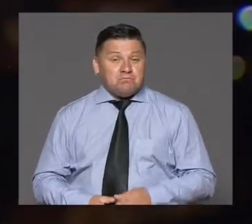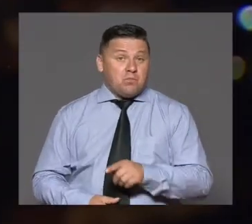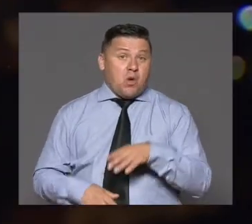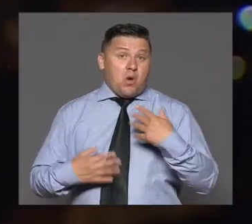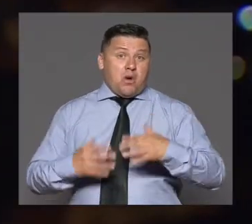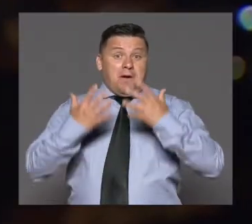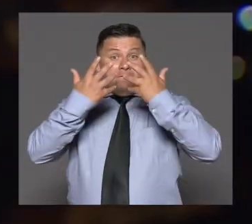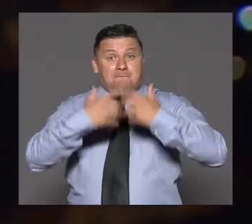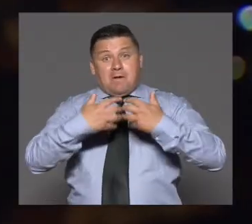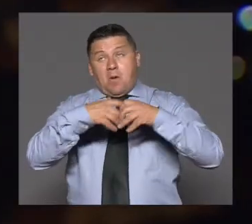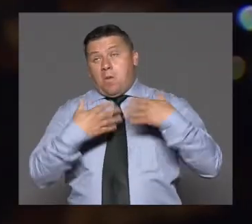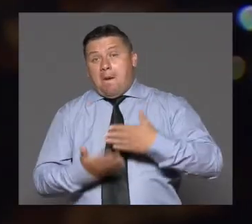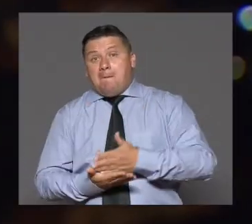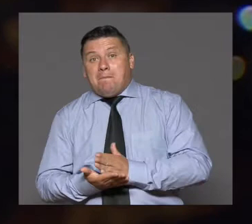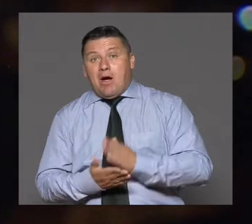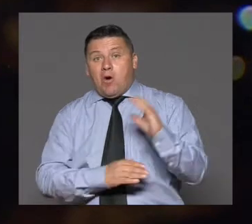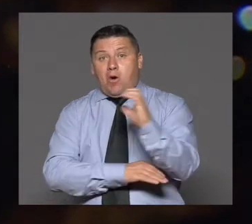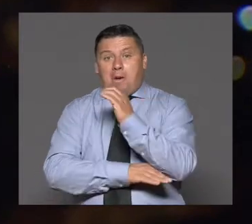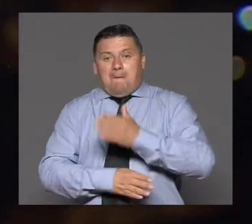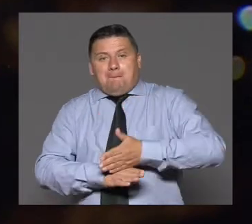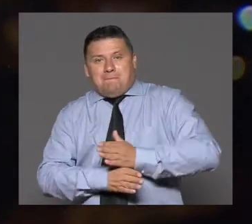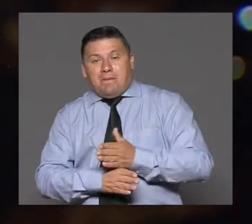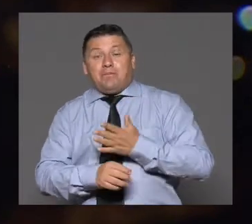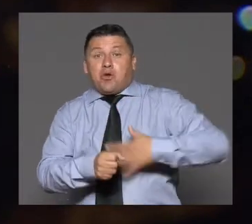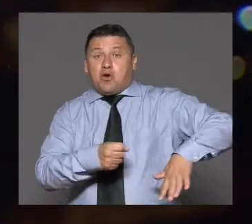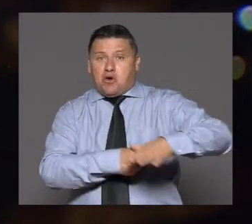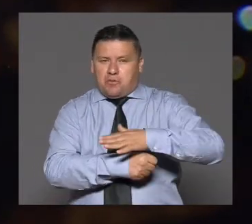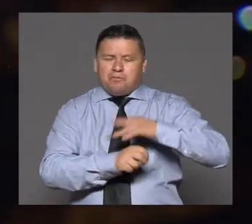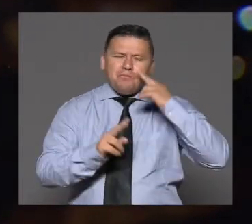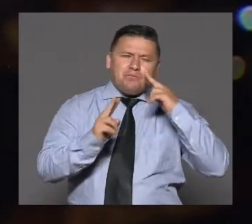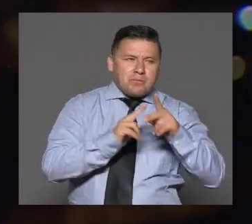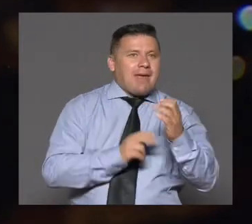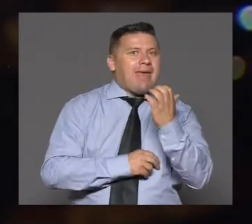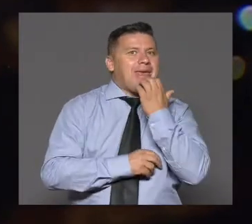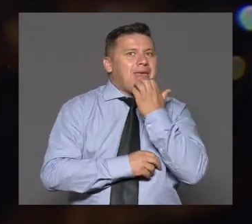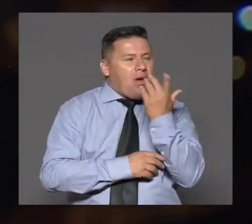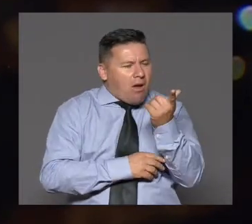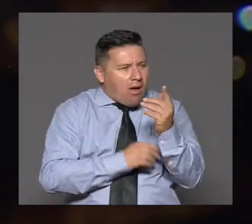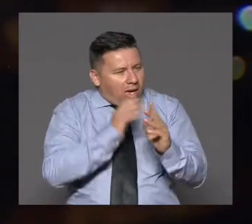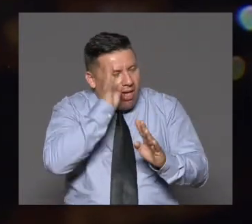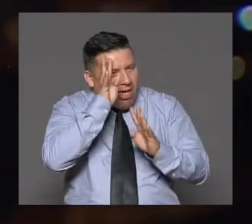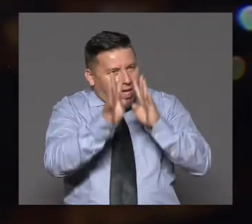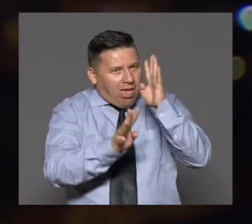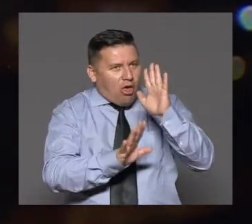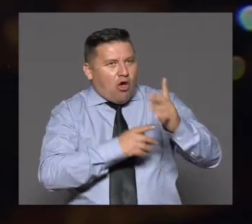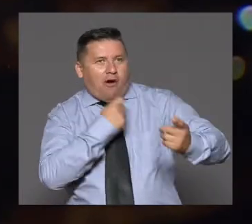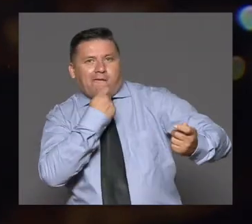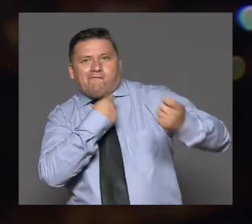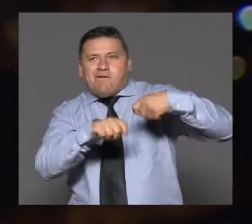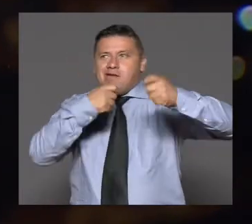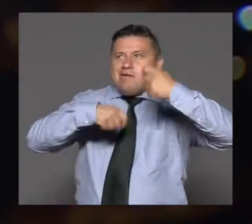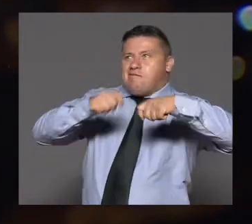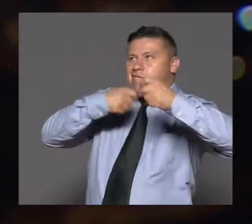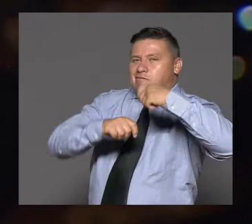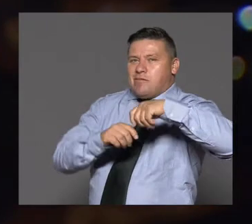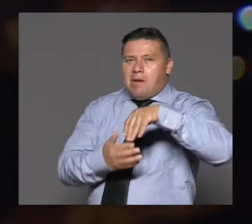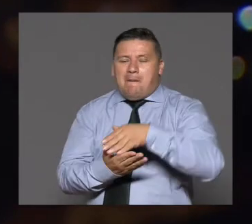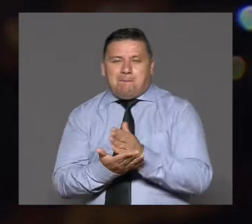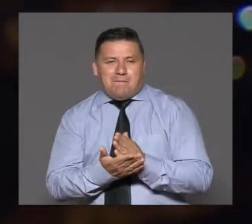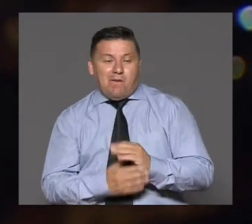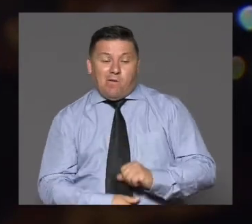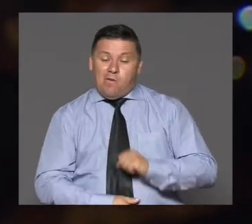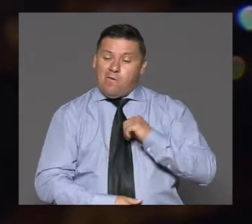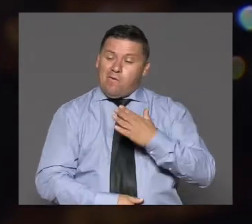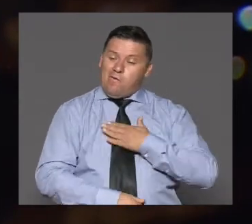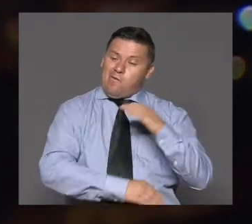la industria y la producción de panela en Colombia. Y en Cundinamarca conocimos un ejemplo de innovación y comercialización de este producto